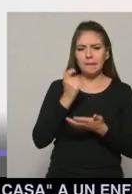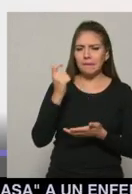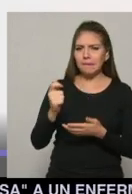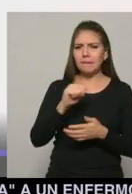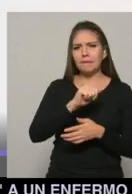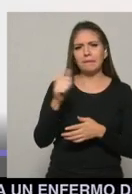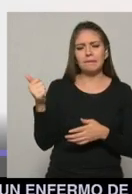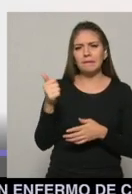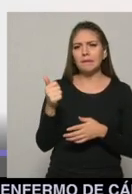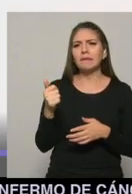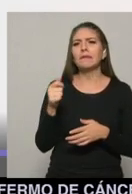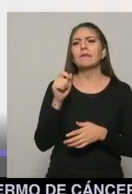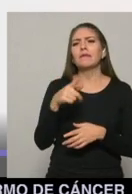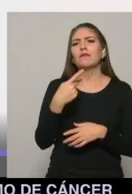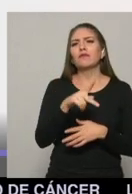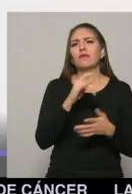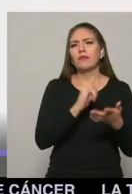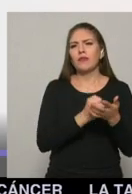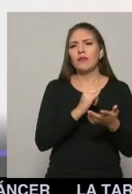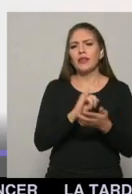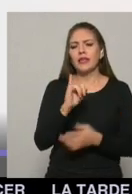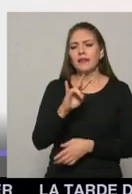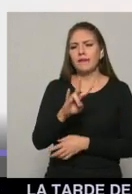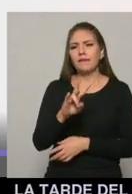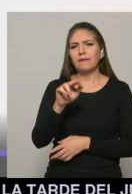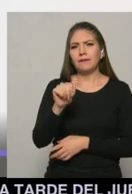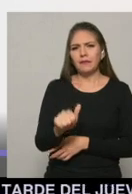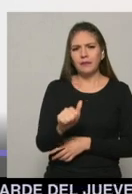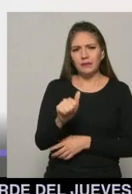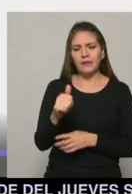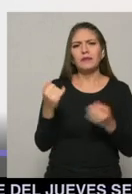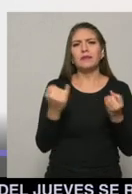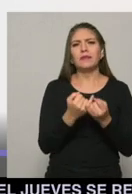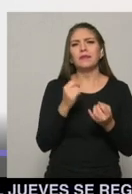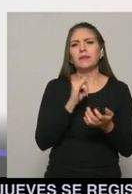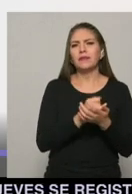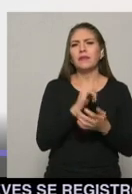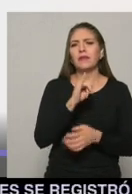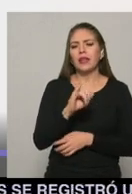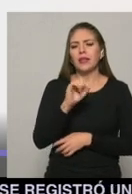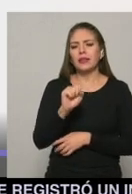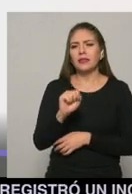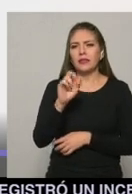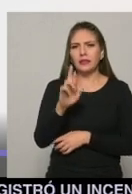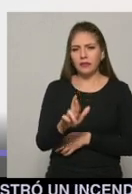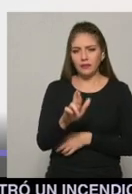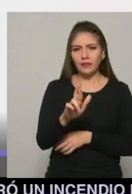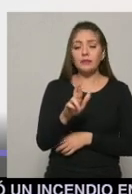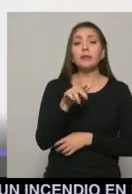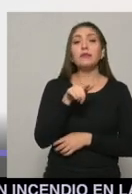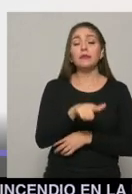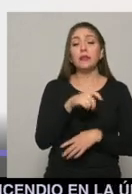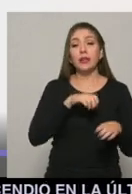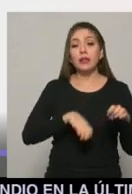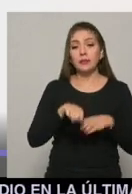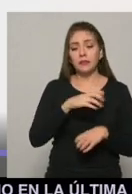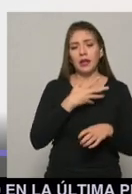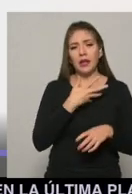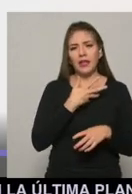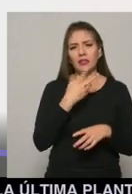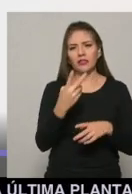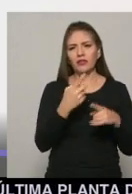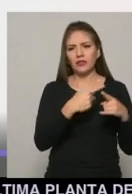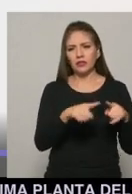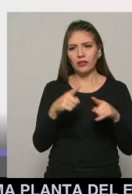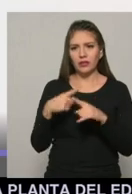impuesto al valor agregado, que es el IVA, y el impuesto sobre la renta, que es el ISR. Entonces, estas empresas, que hay de dos tipos, por